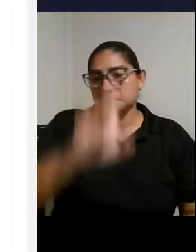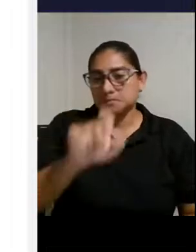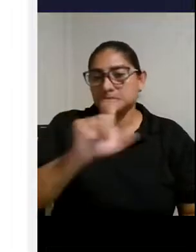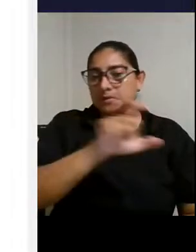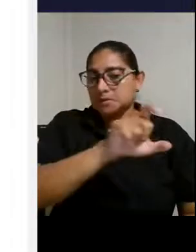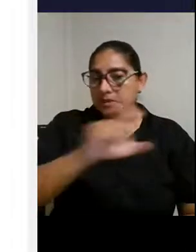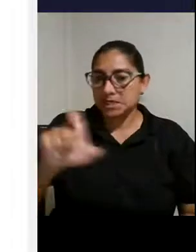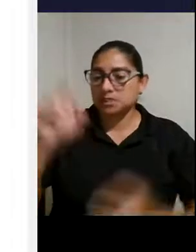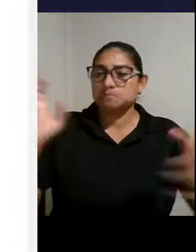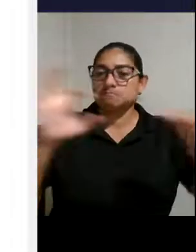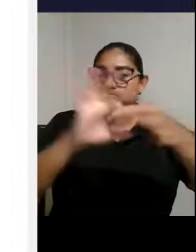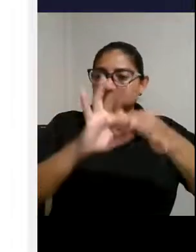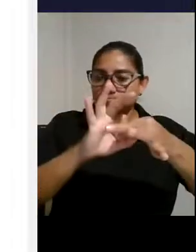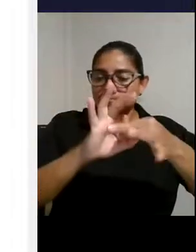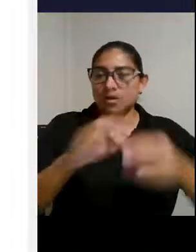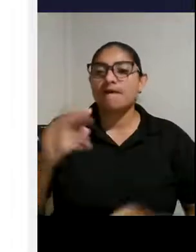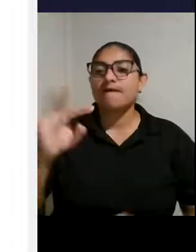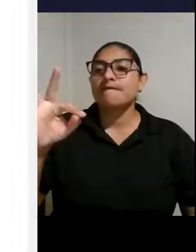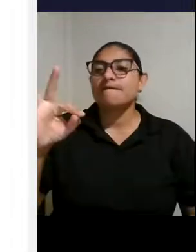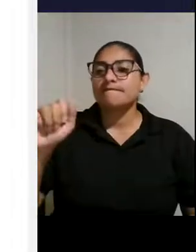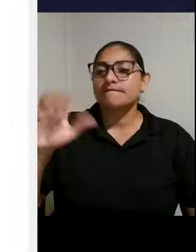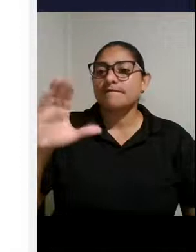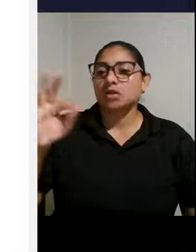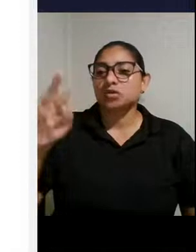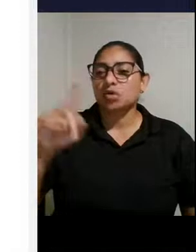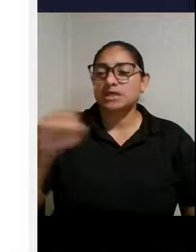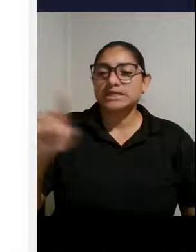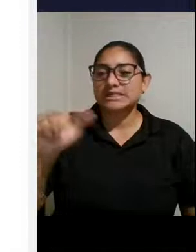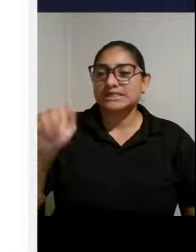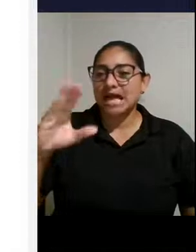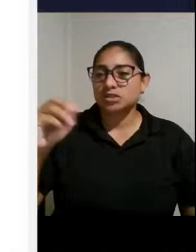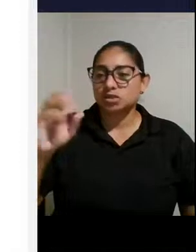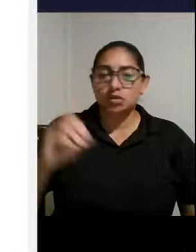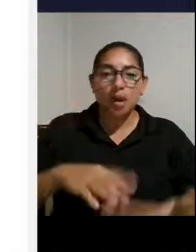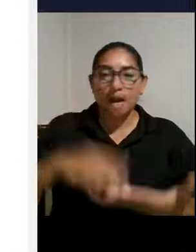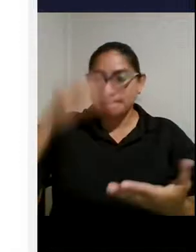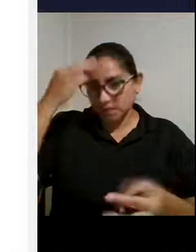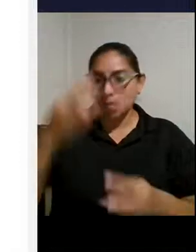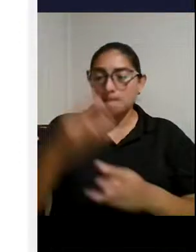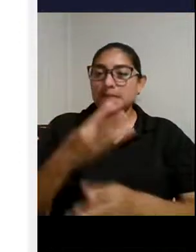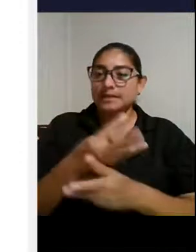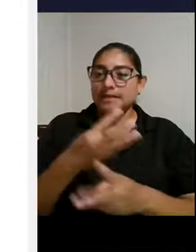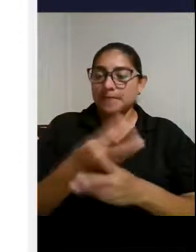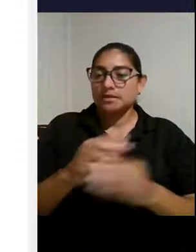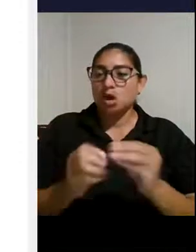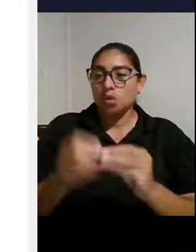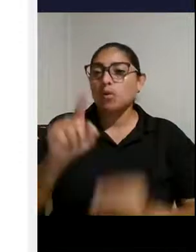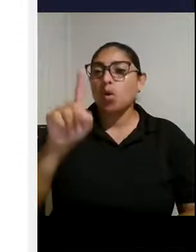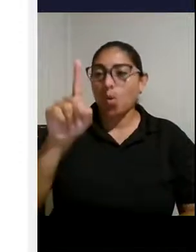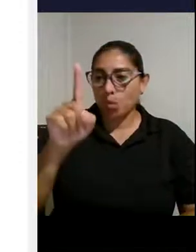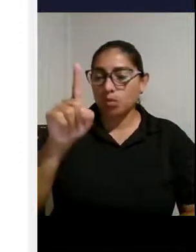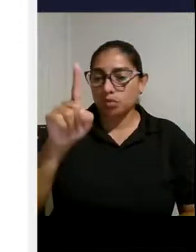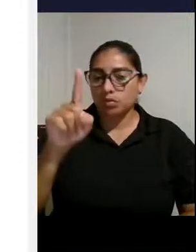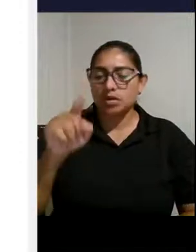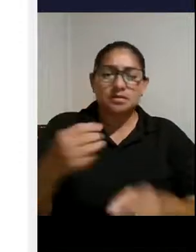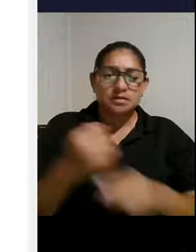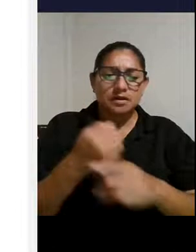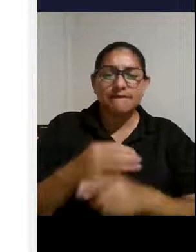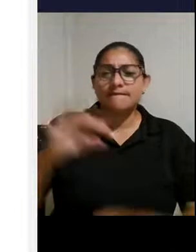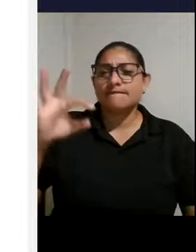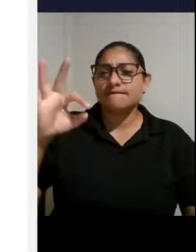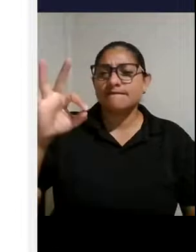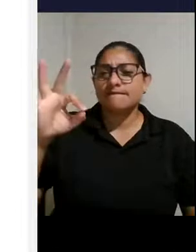ver con factorización, lo que aprendimos en matemática para administradores 1, y de ahí calculamos lo que son